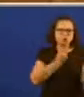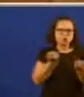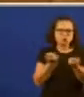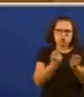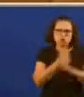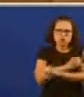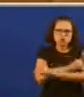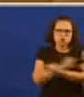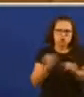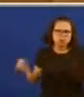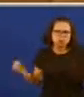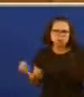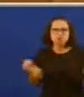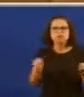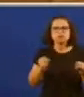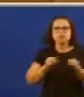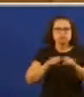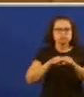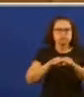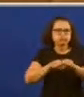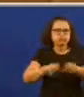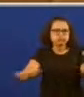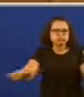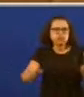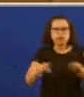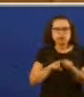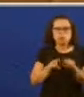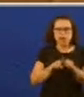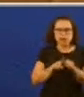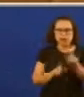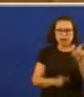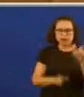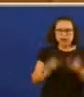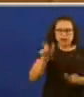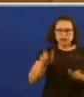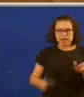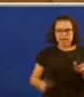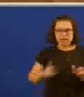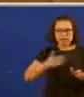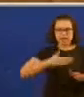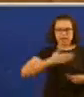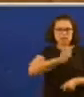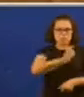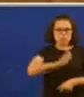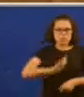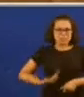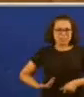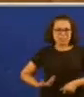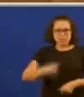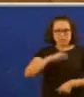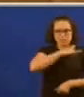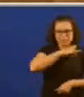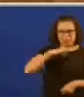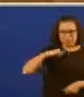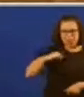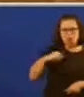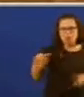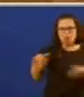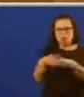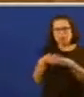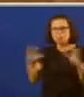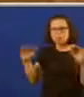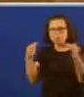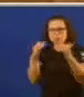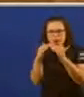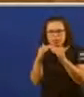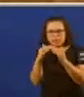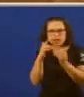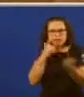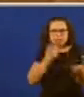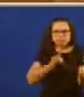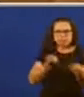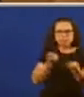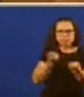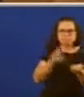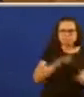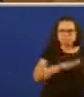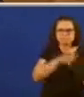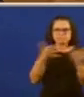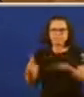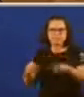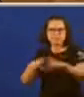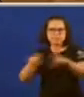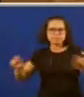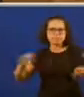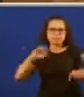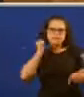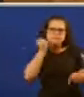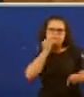esta ley desprotesen seus dereitos dos propietarios particulares e das comunidades de Montes en beneficio das grandes empresas